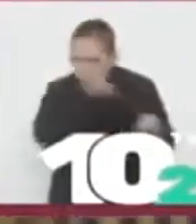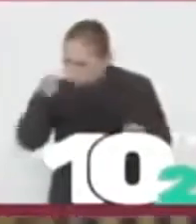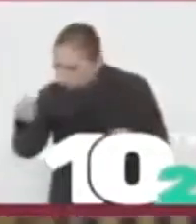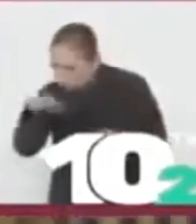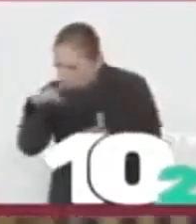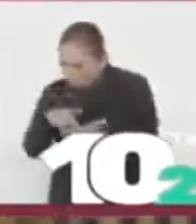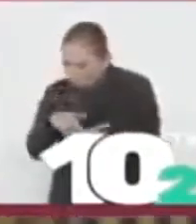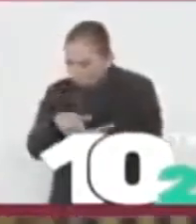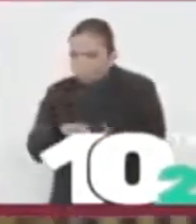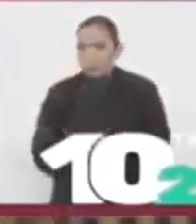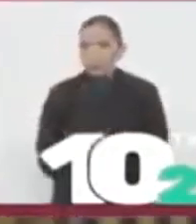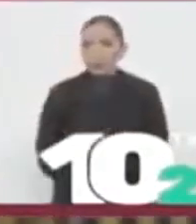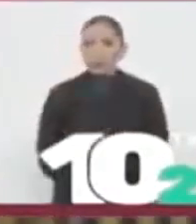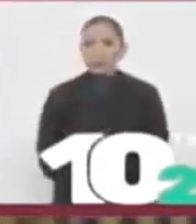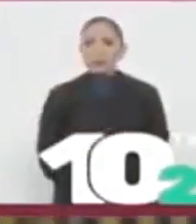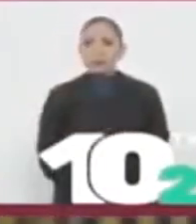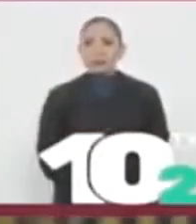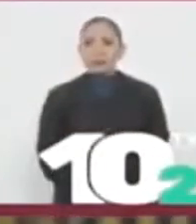posición,